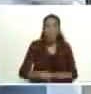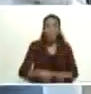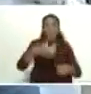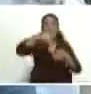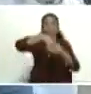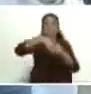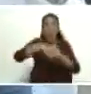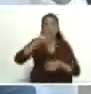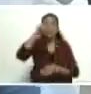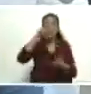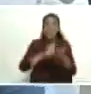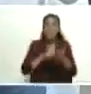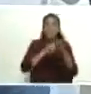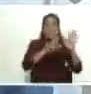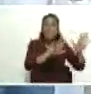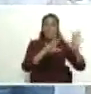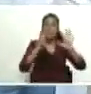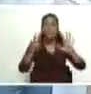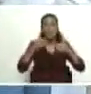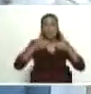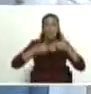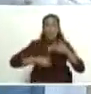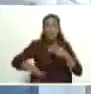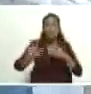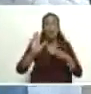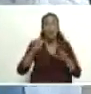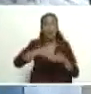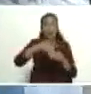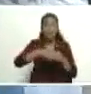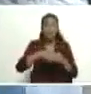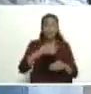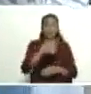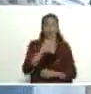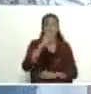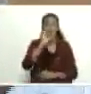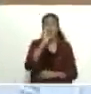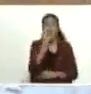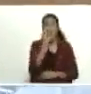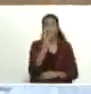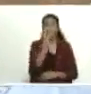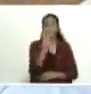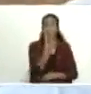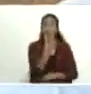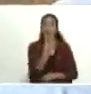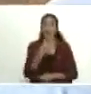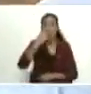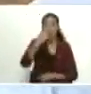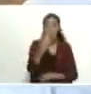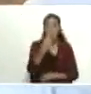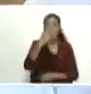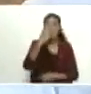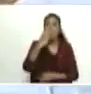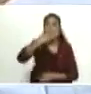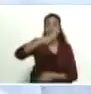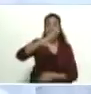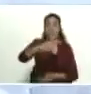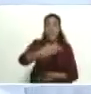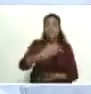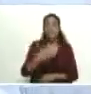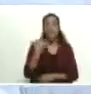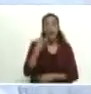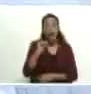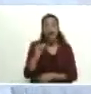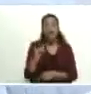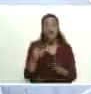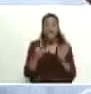de 2.029 electores, de los cuales compartimos 4 VC en total de los territorios. ¿Dónde votan esos electores? Tenemos